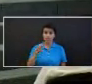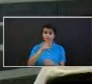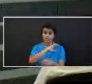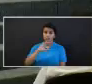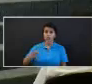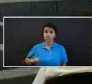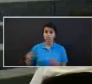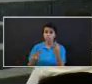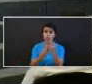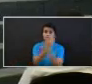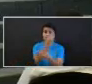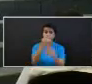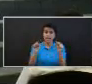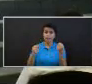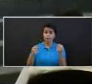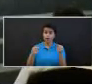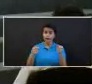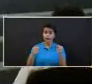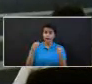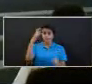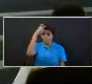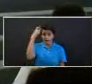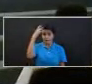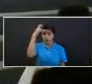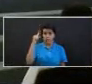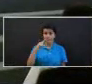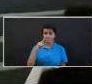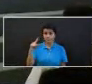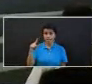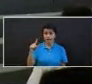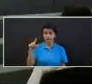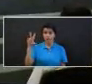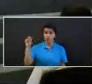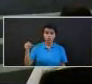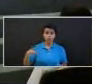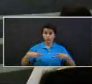es nueva criatura. El apóstol Pablo decía: ya no vivo yo,